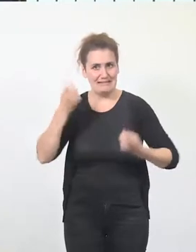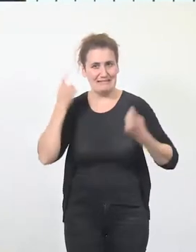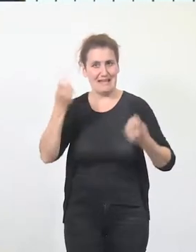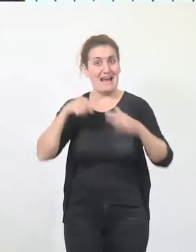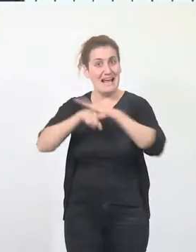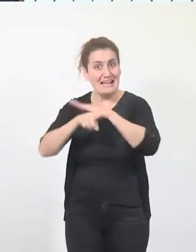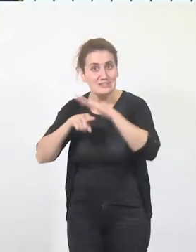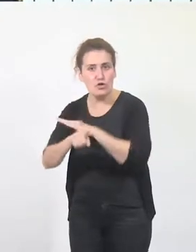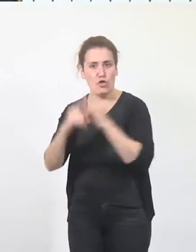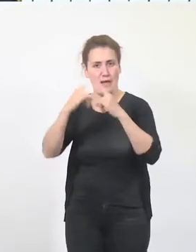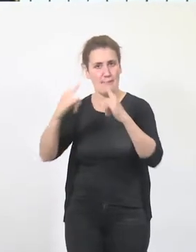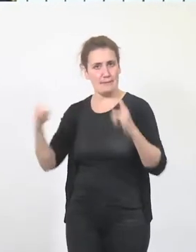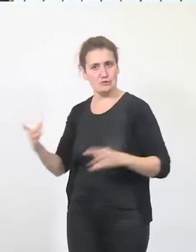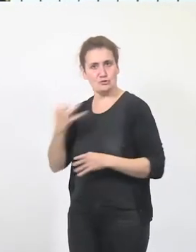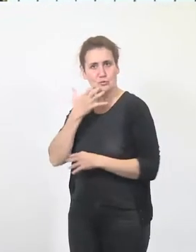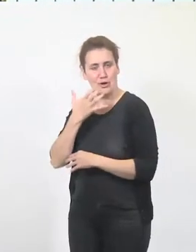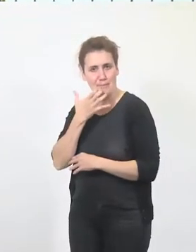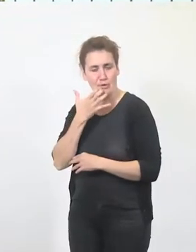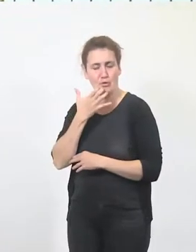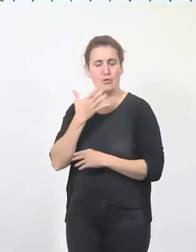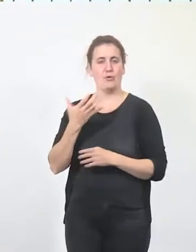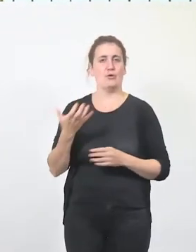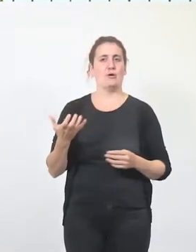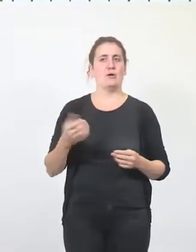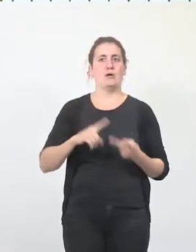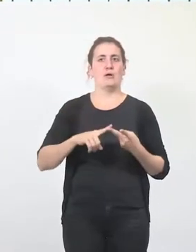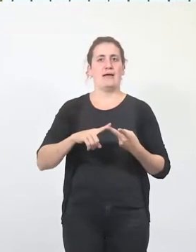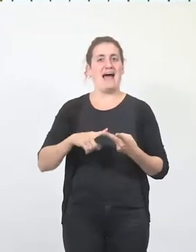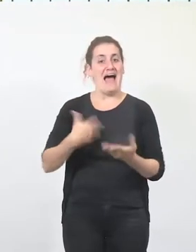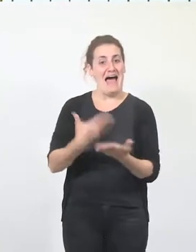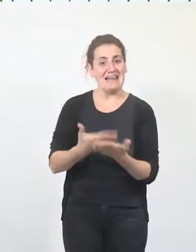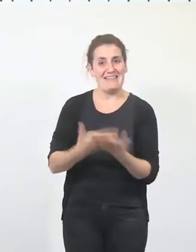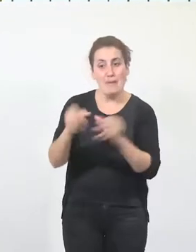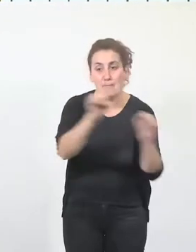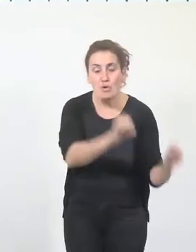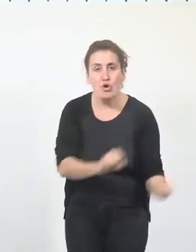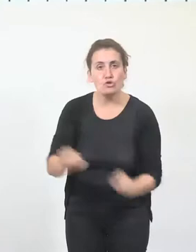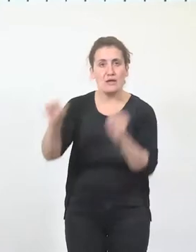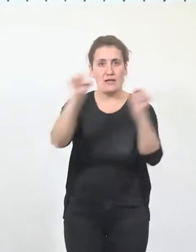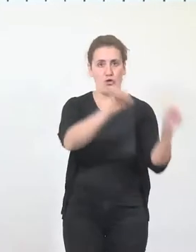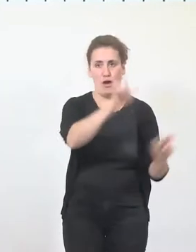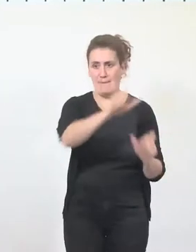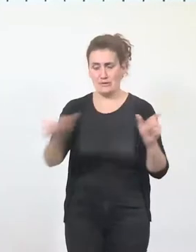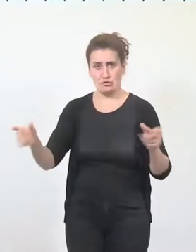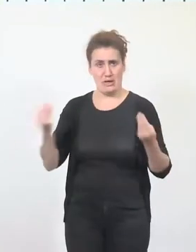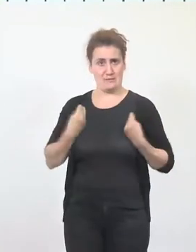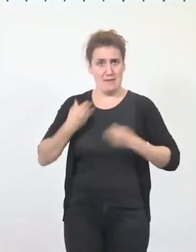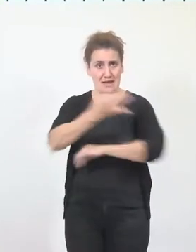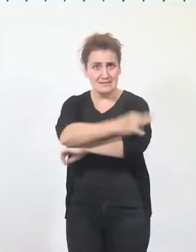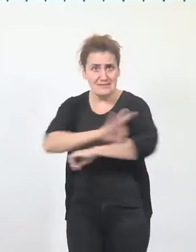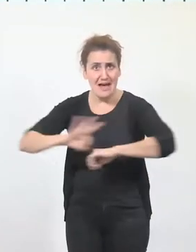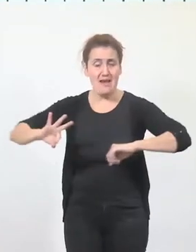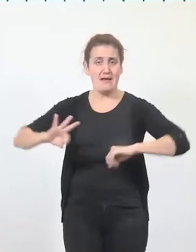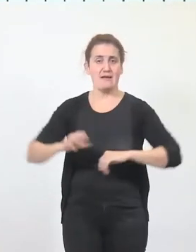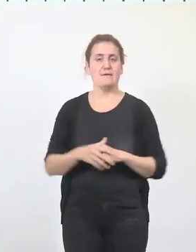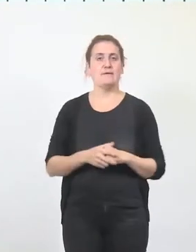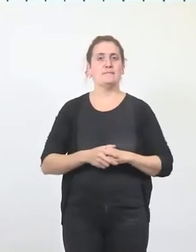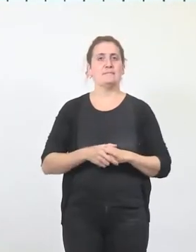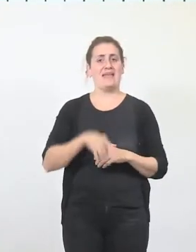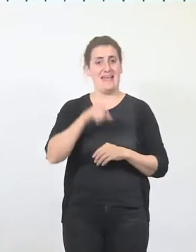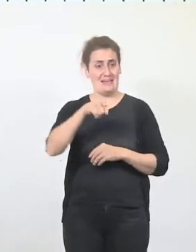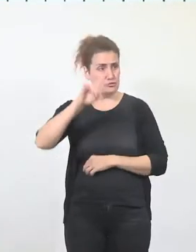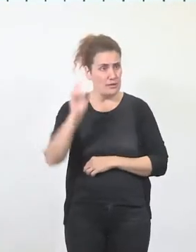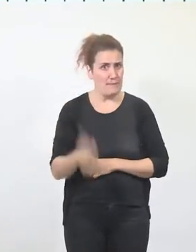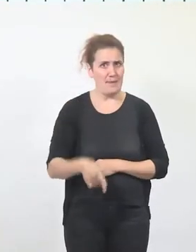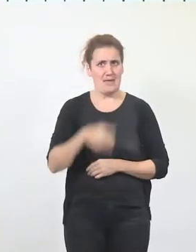lo que es la gestión de los campamentos, garantizar una protección a los ciudadanos, que